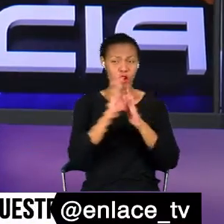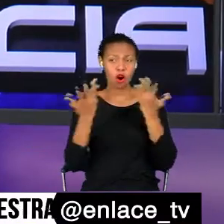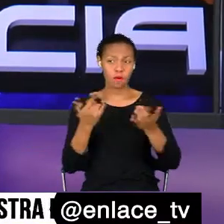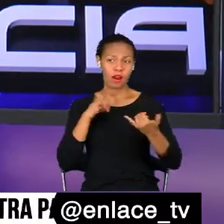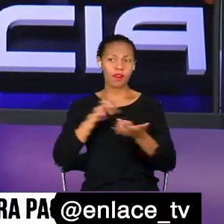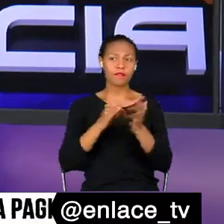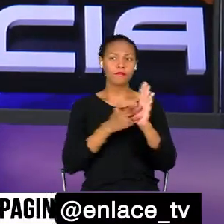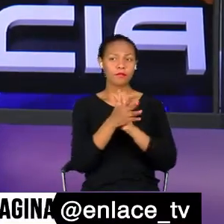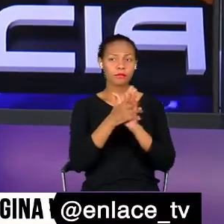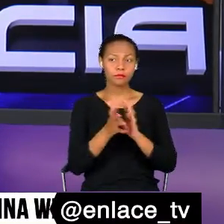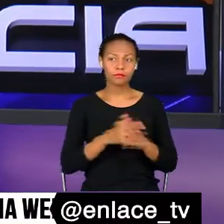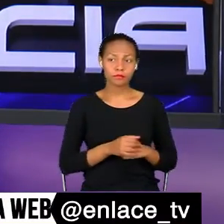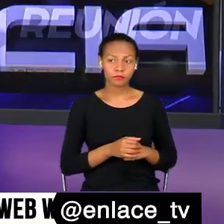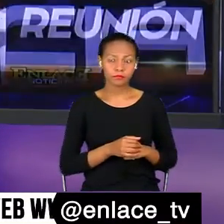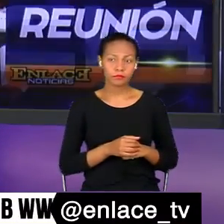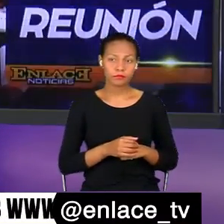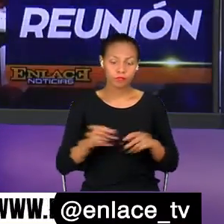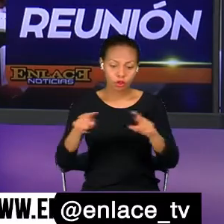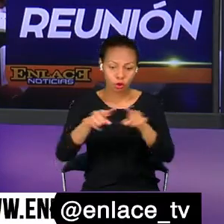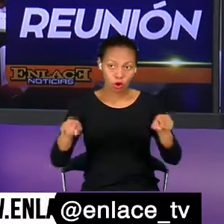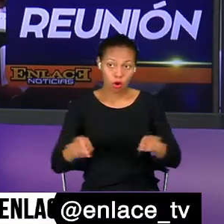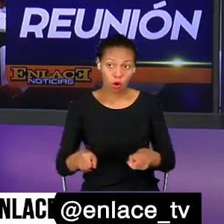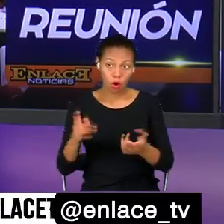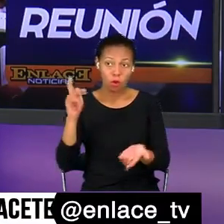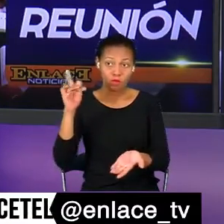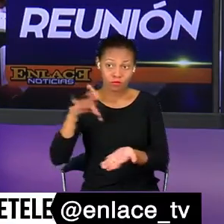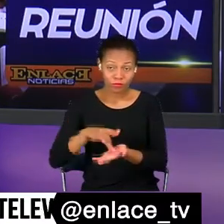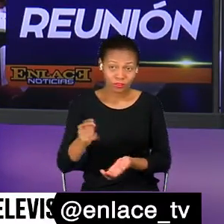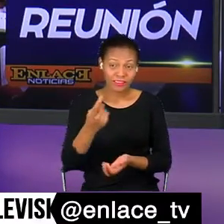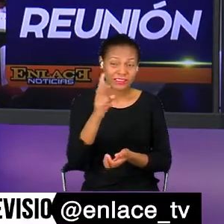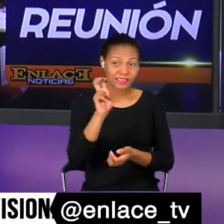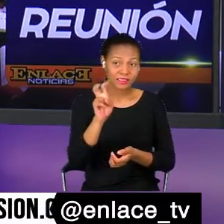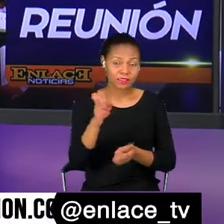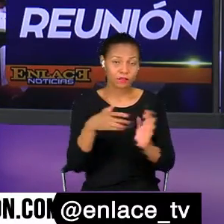Gobierno y dirigentes de la Comuna 7 se reunieron para analizar avances de